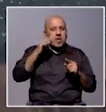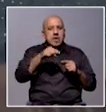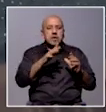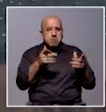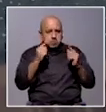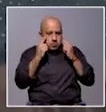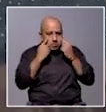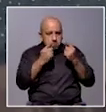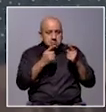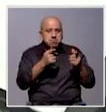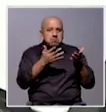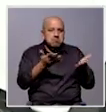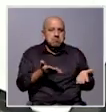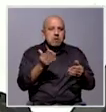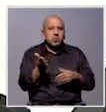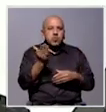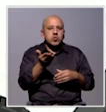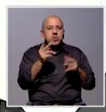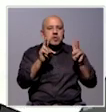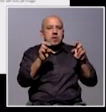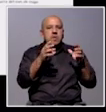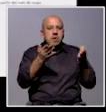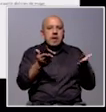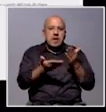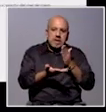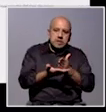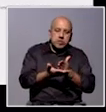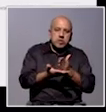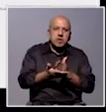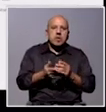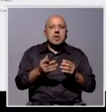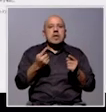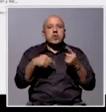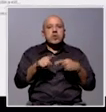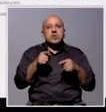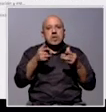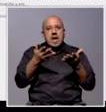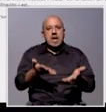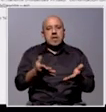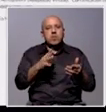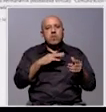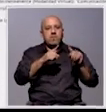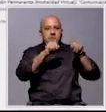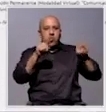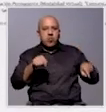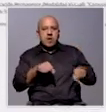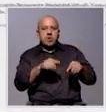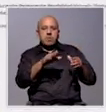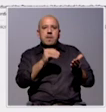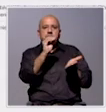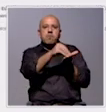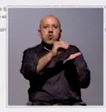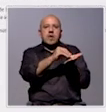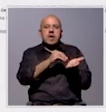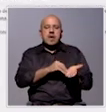esta nueva realidad tanto desde la producción académica como el asesoramiento por lo que pone a disposición un formulario para recibir comentarios que